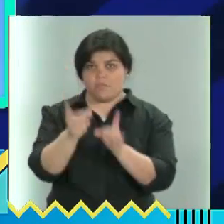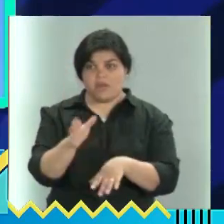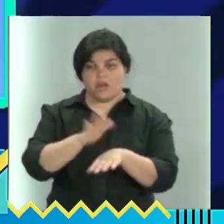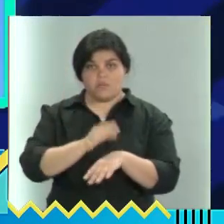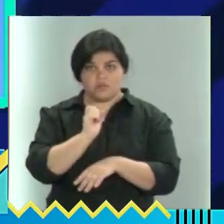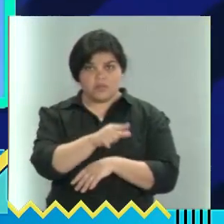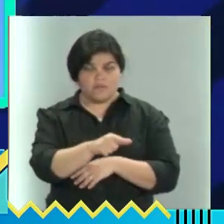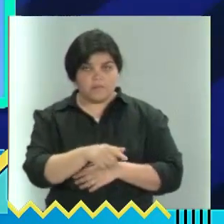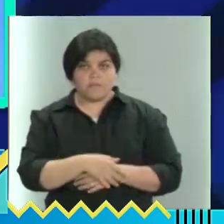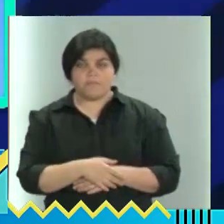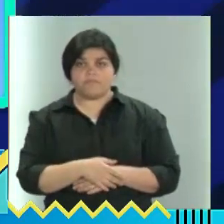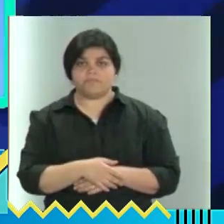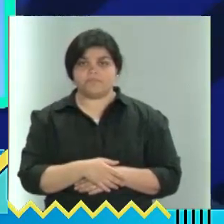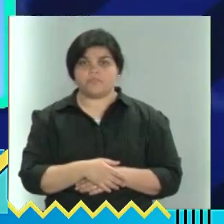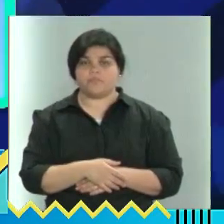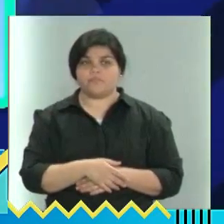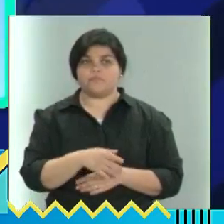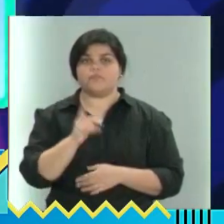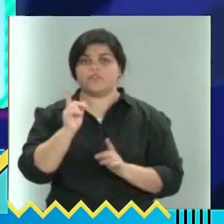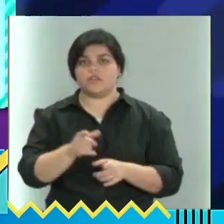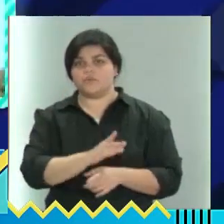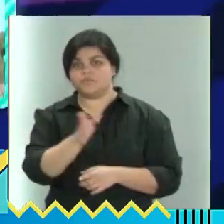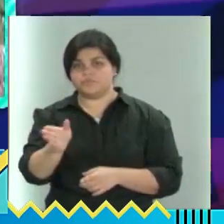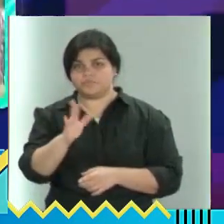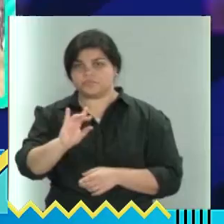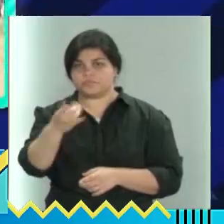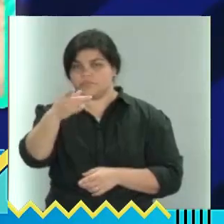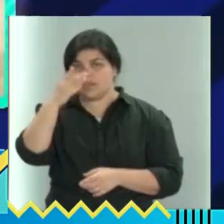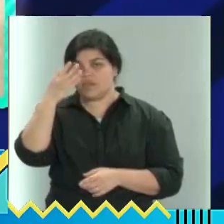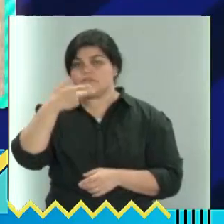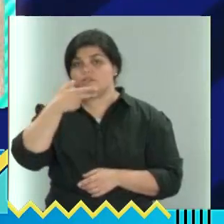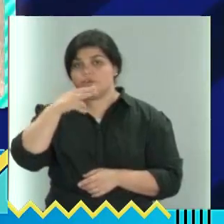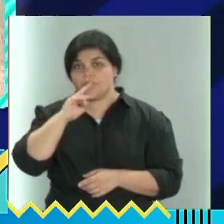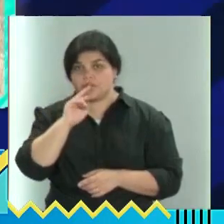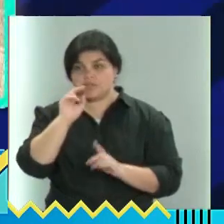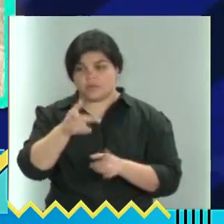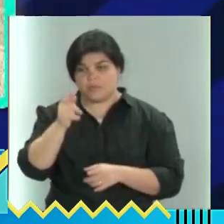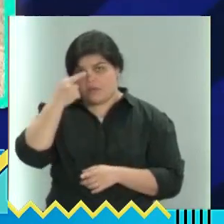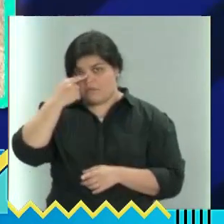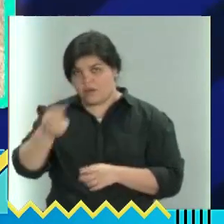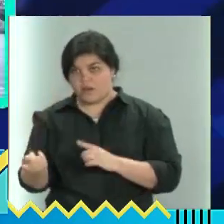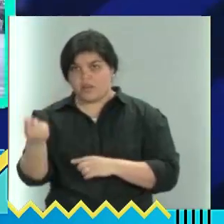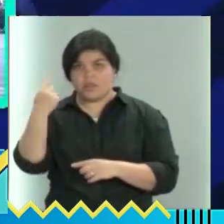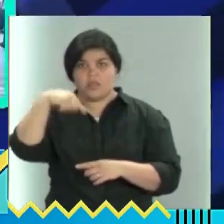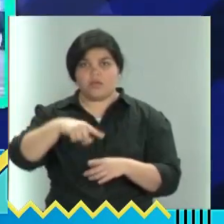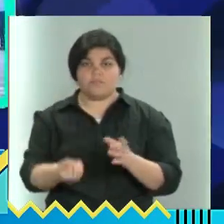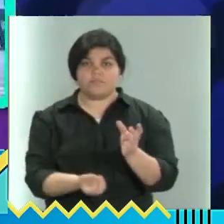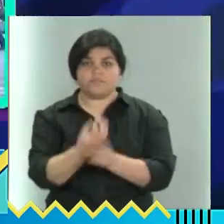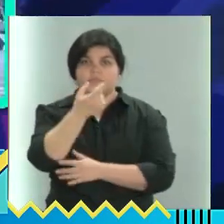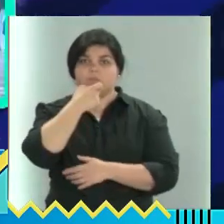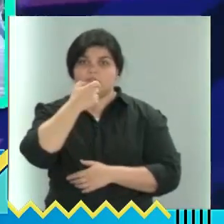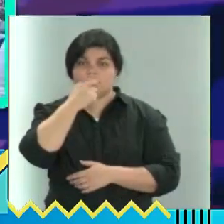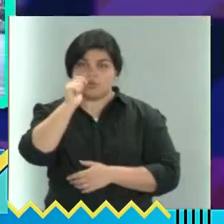Enrico Tedeschi también pasa por la Universidad de San Juan y finalmente es uno de los fundadores de la Universidad de